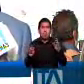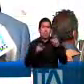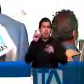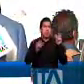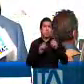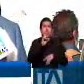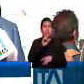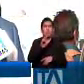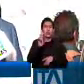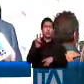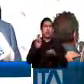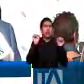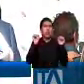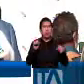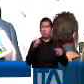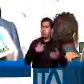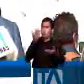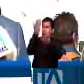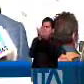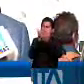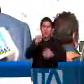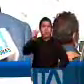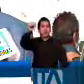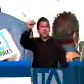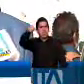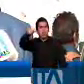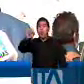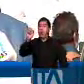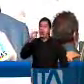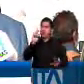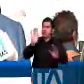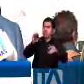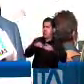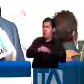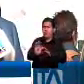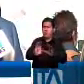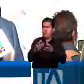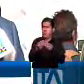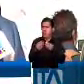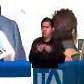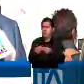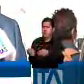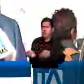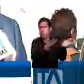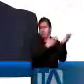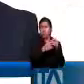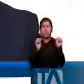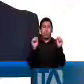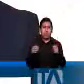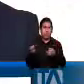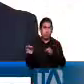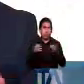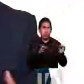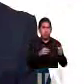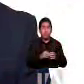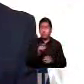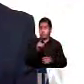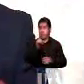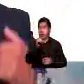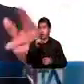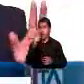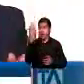137 legisladores podrá presentar una moción, sea de archivo o de convocar formalmente el juicio político al excontralor. Se trató de